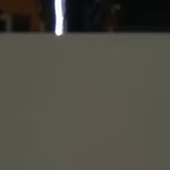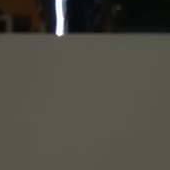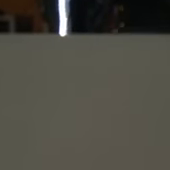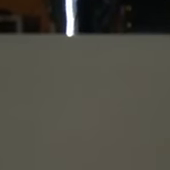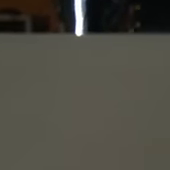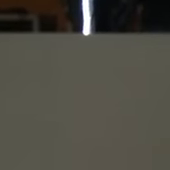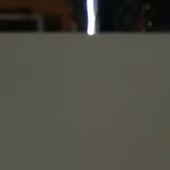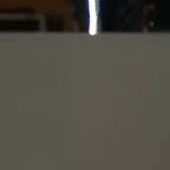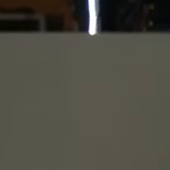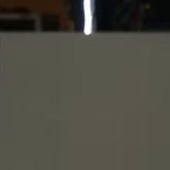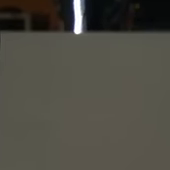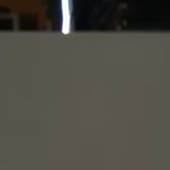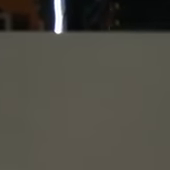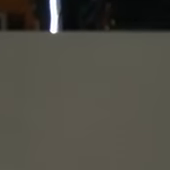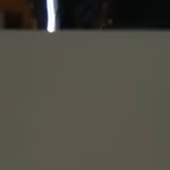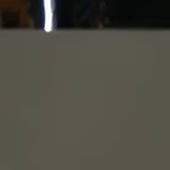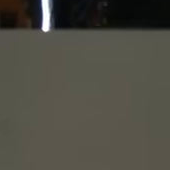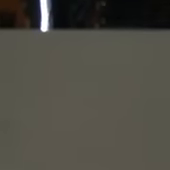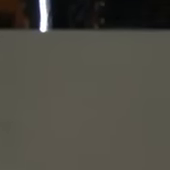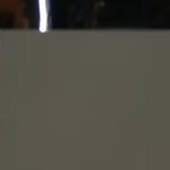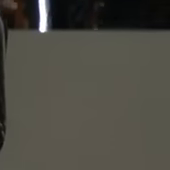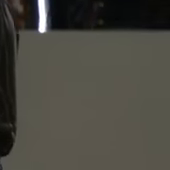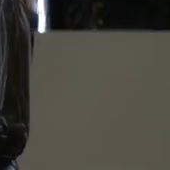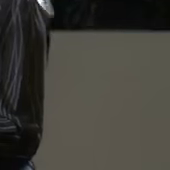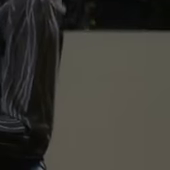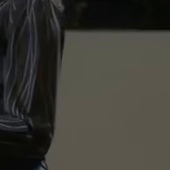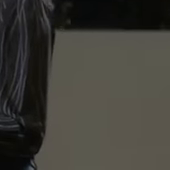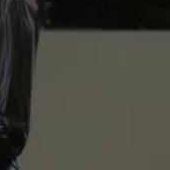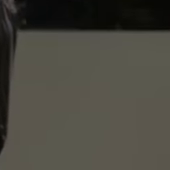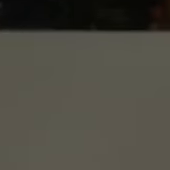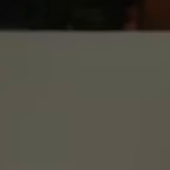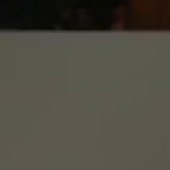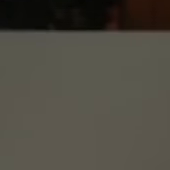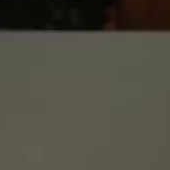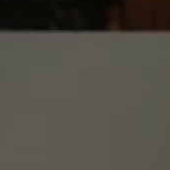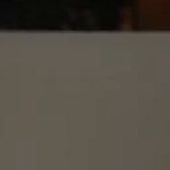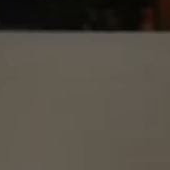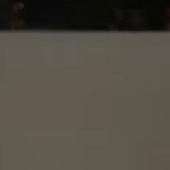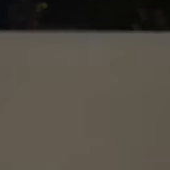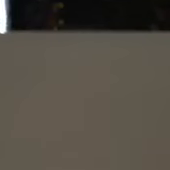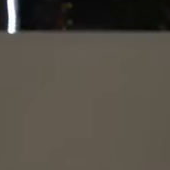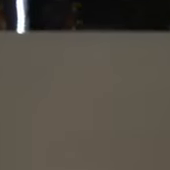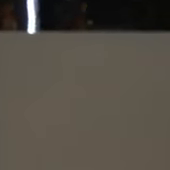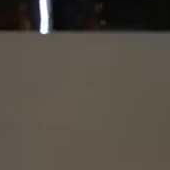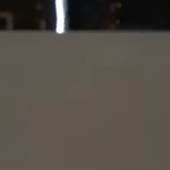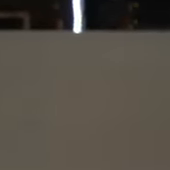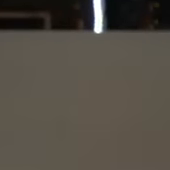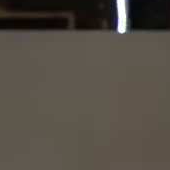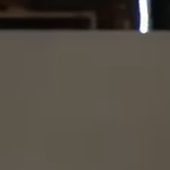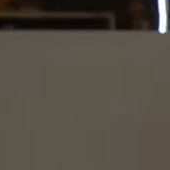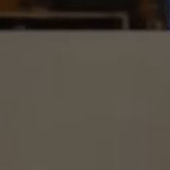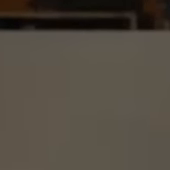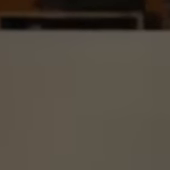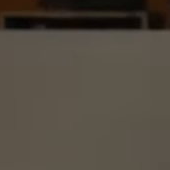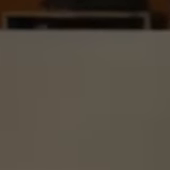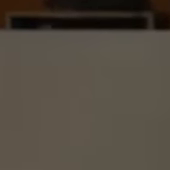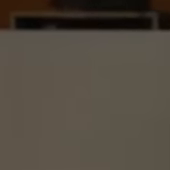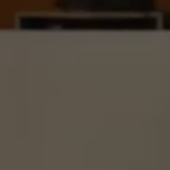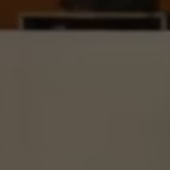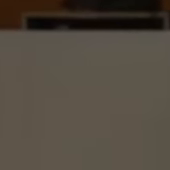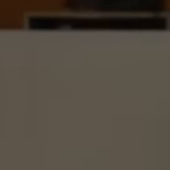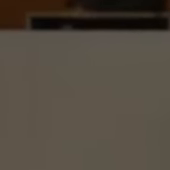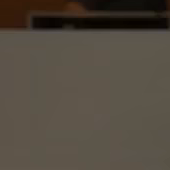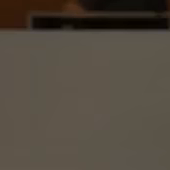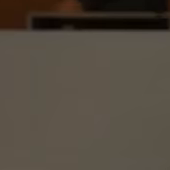el valor de la diversidad tejer diago el diálogo colectivo alrededor del empleo joven implica sensibilizar